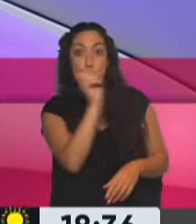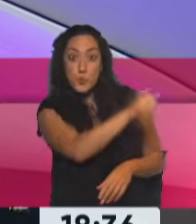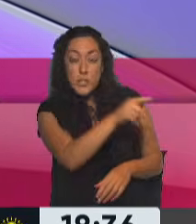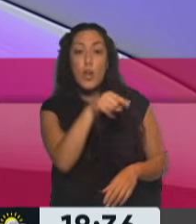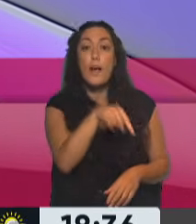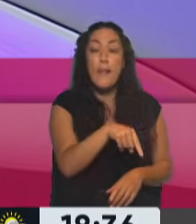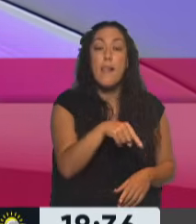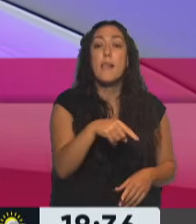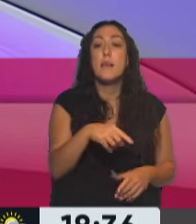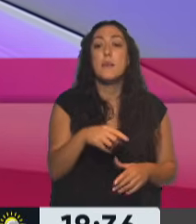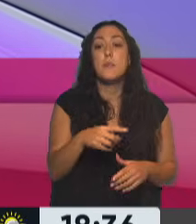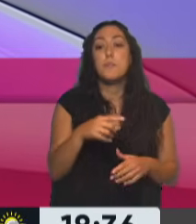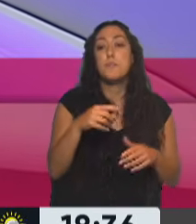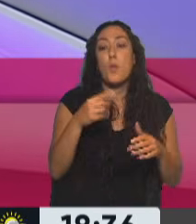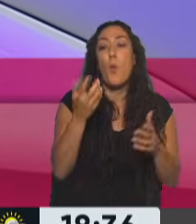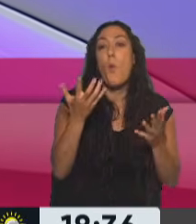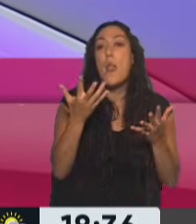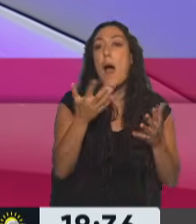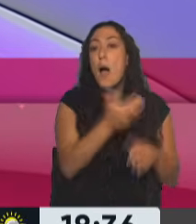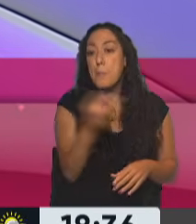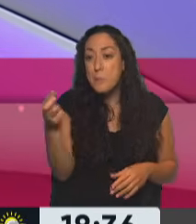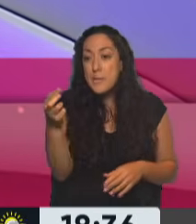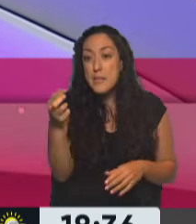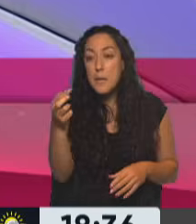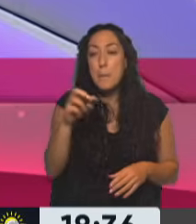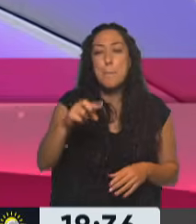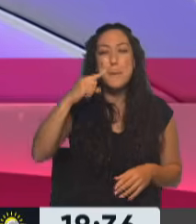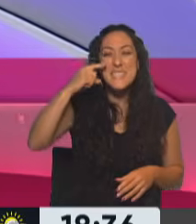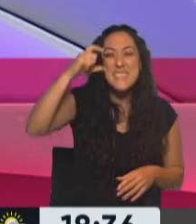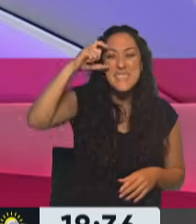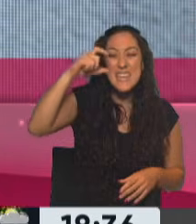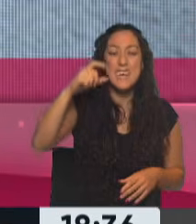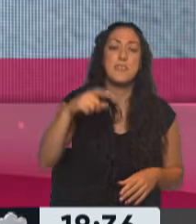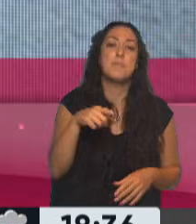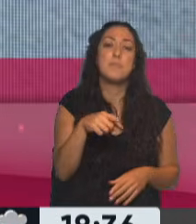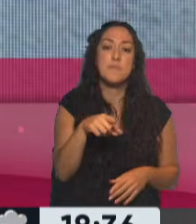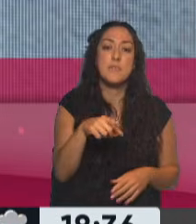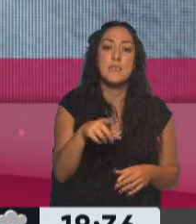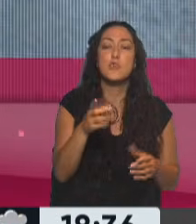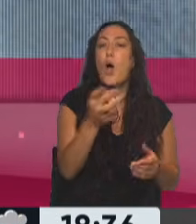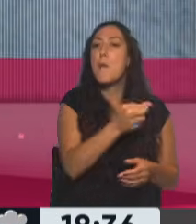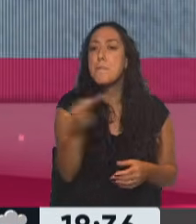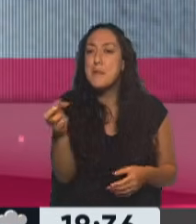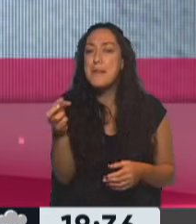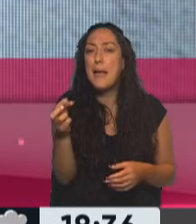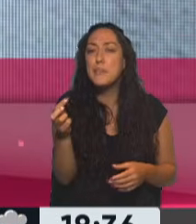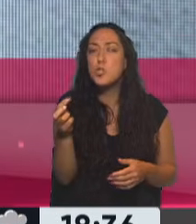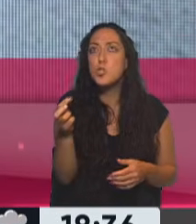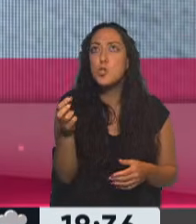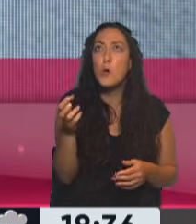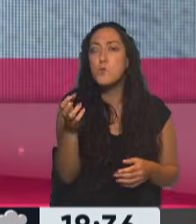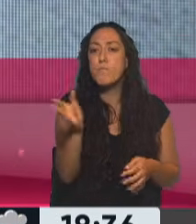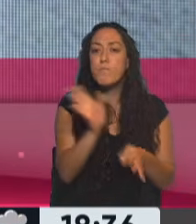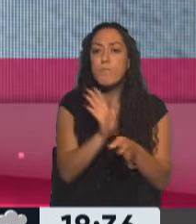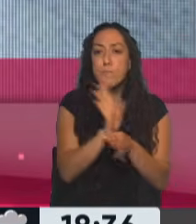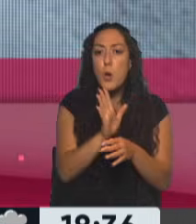la utilización de un programa conocido como PRINCE dentro de otros programas y que esos programas lo que hacían de alguna manera eran programas